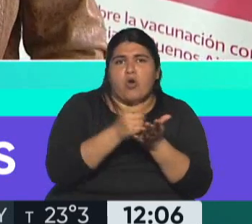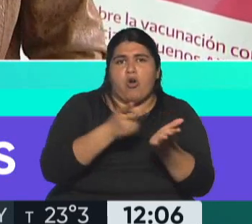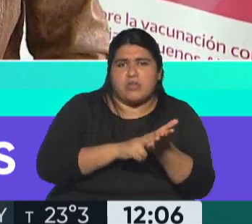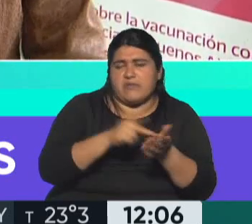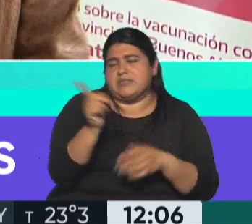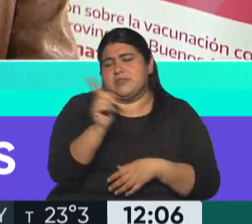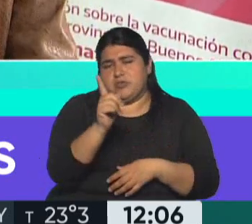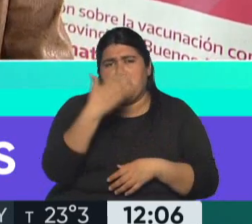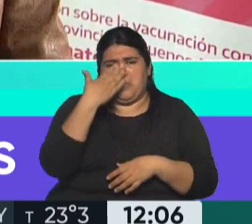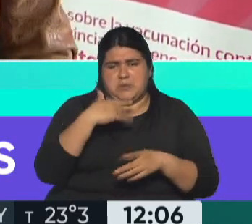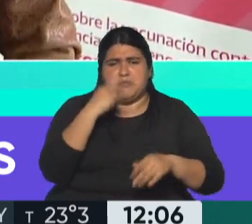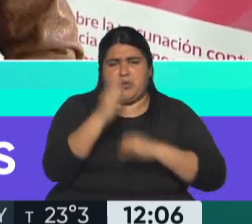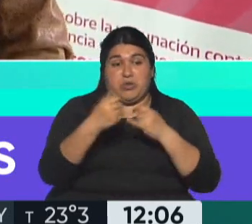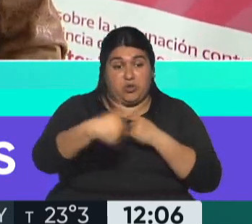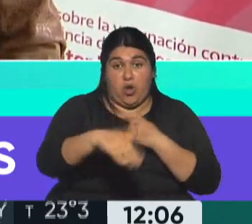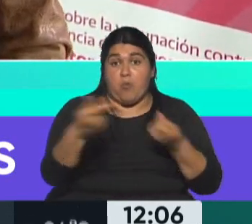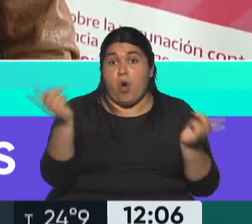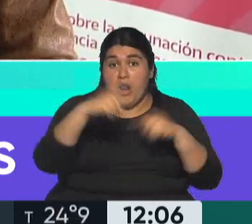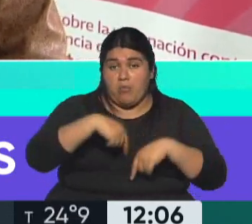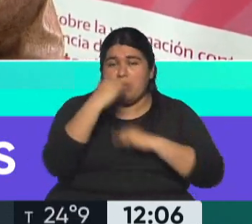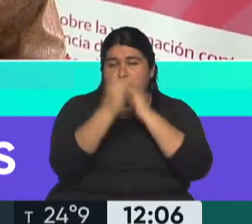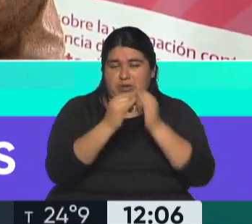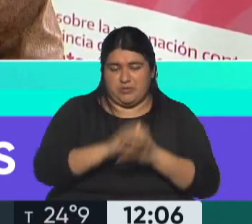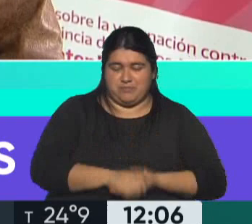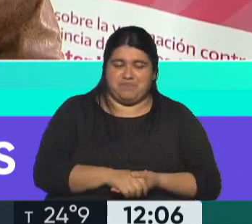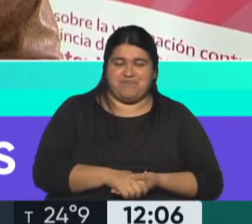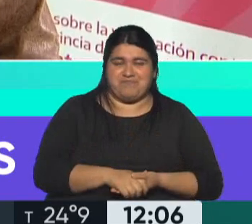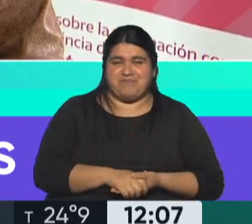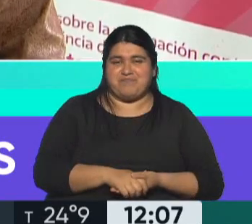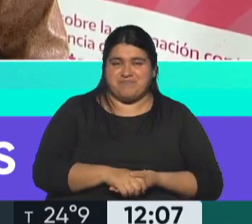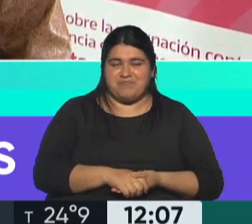momentos, cuando volvamos en vivo con el móvil de la TV Pública. Bien, Fabiana, volvemos con vos en minutos.